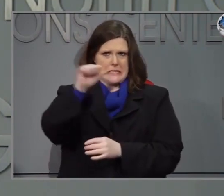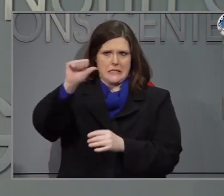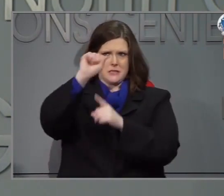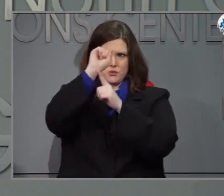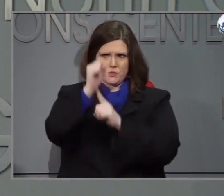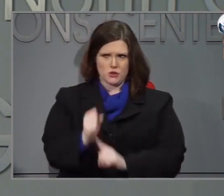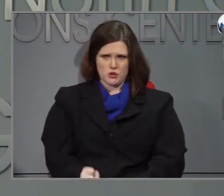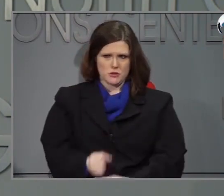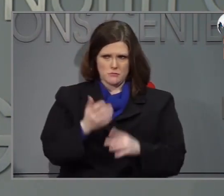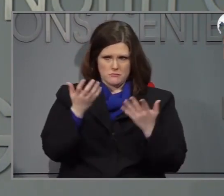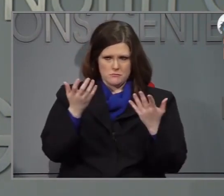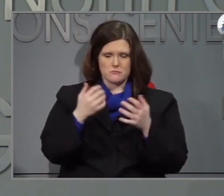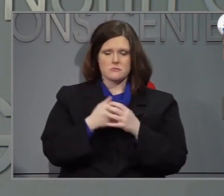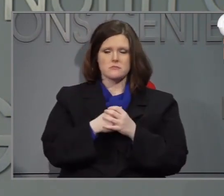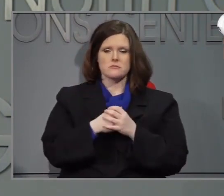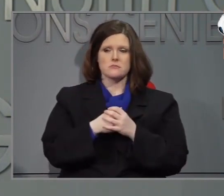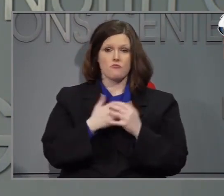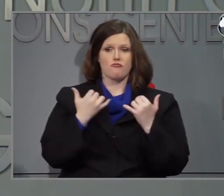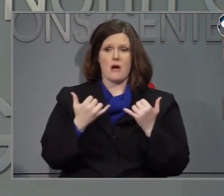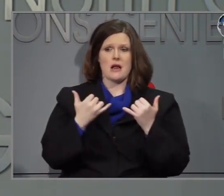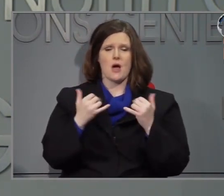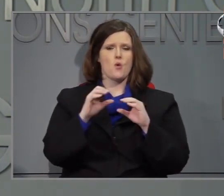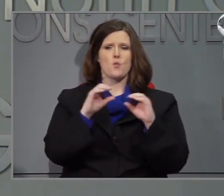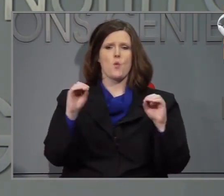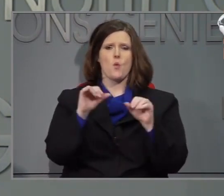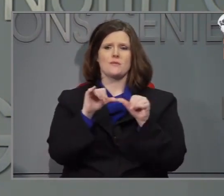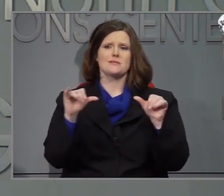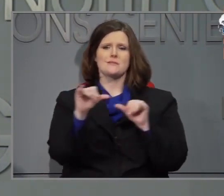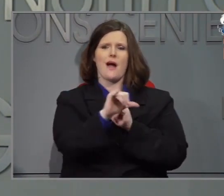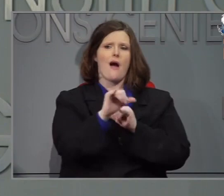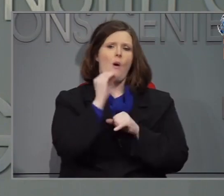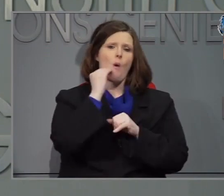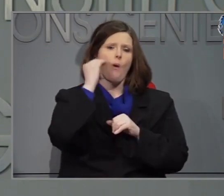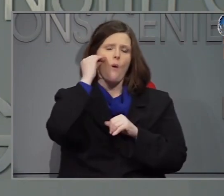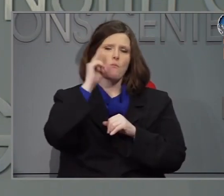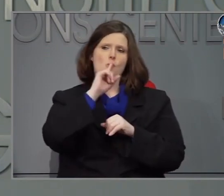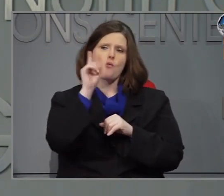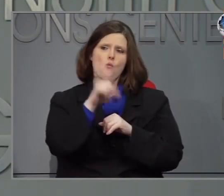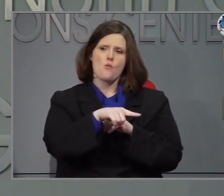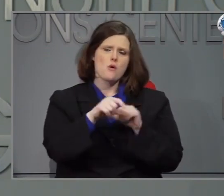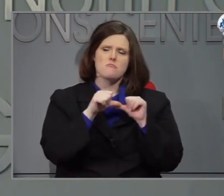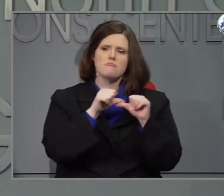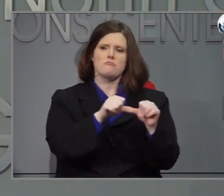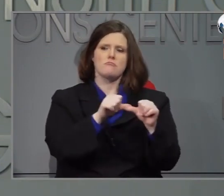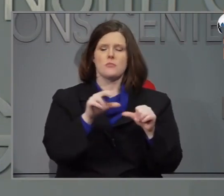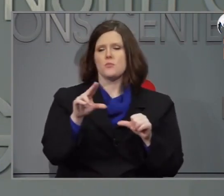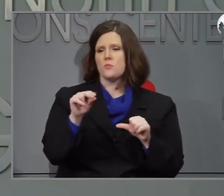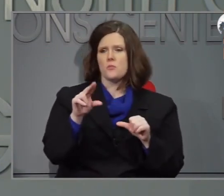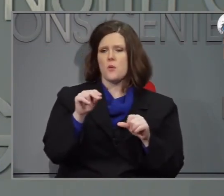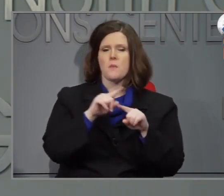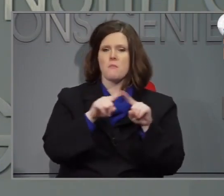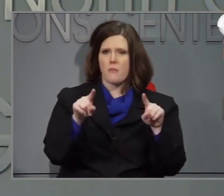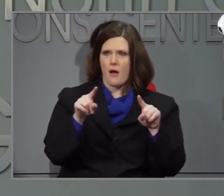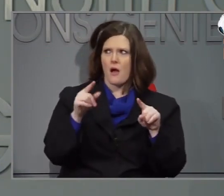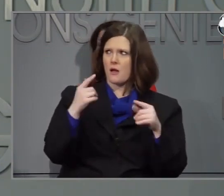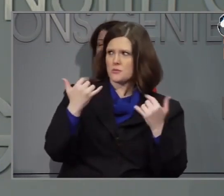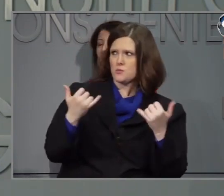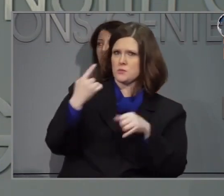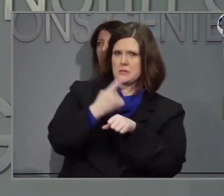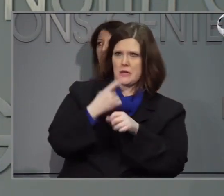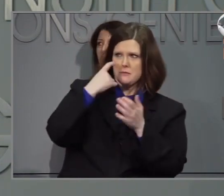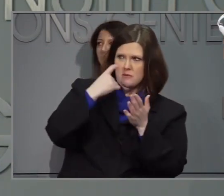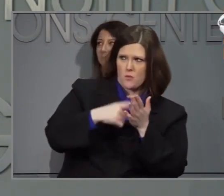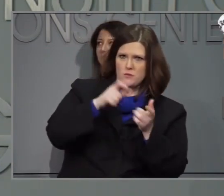para todos los diversos casos en este momento no estamos solicitando una orden de permanecer en casa sin embargo